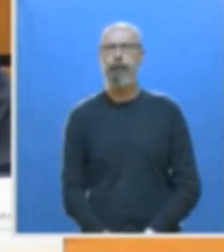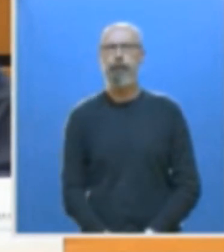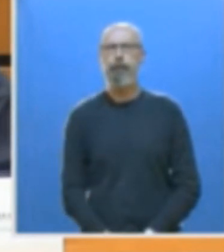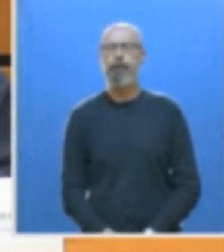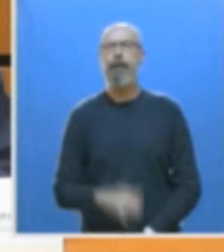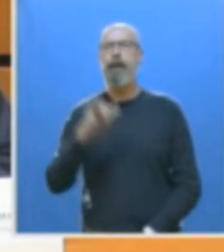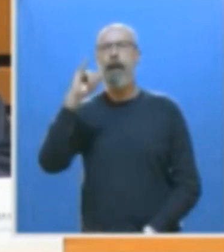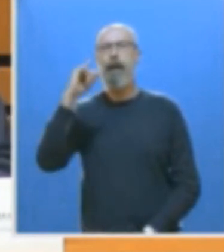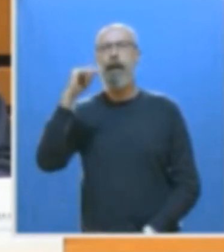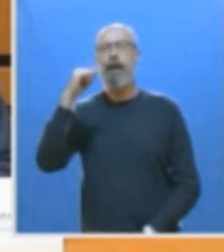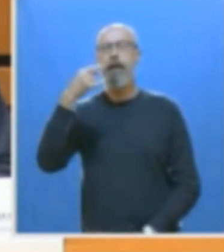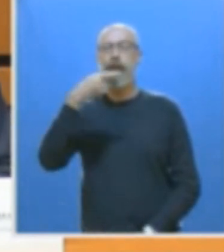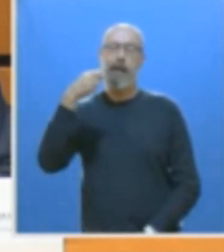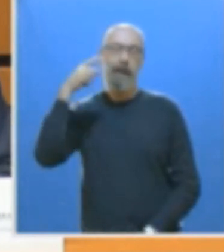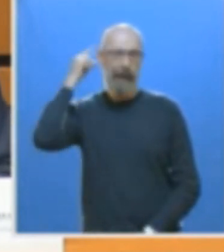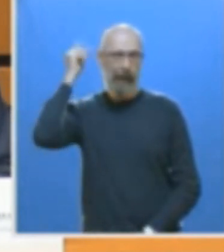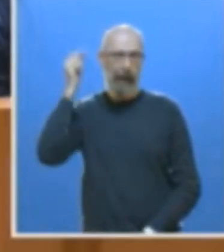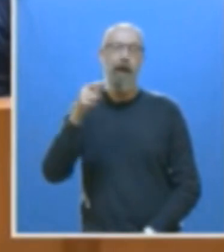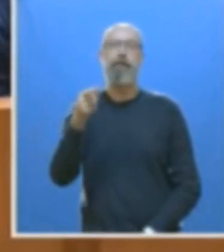Igea Arisqueta, Francisco.